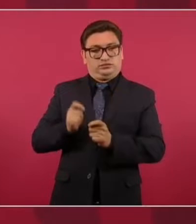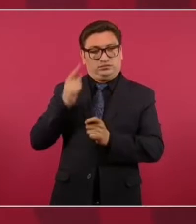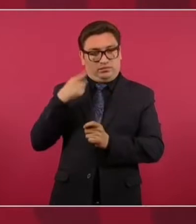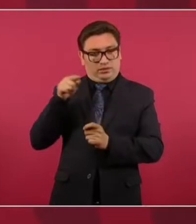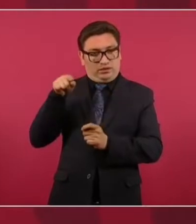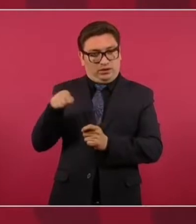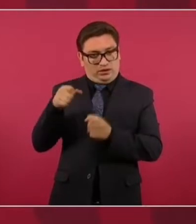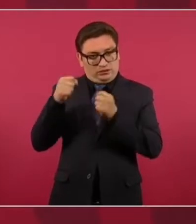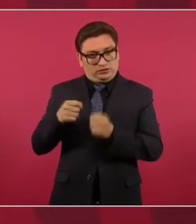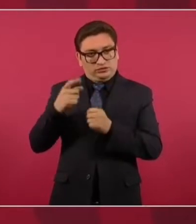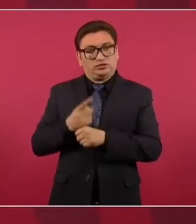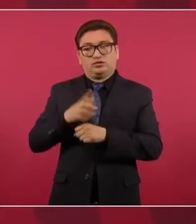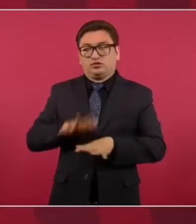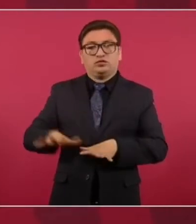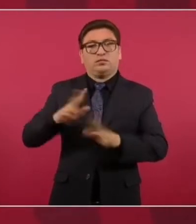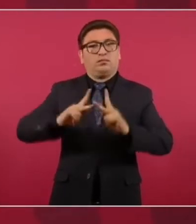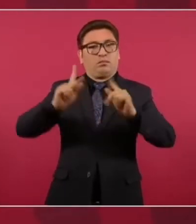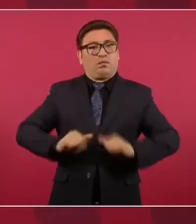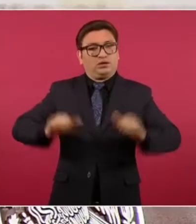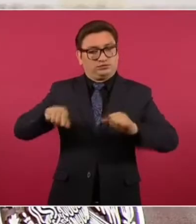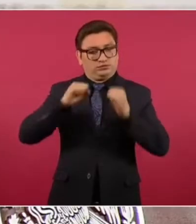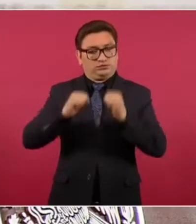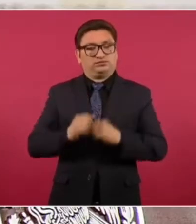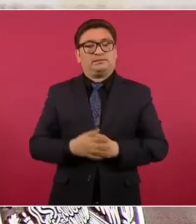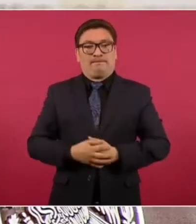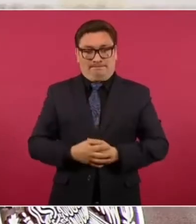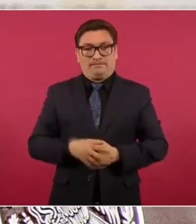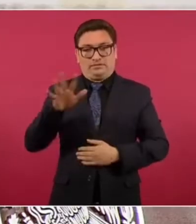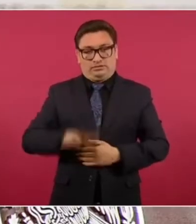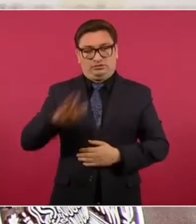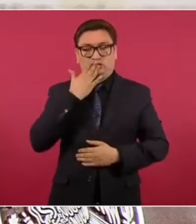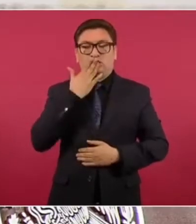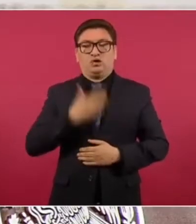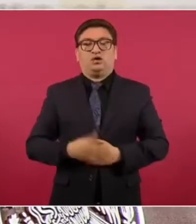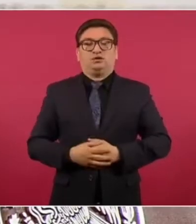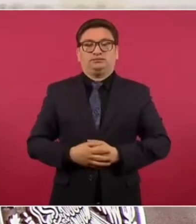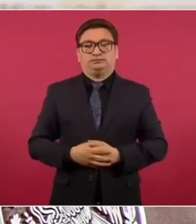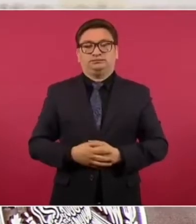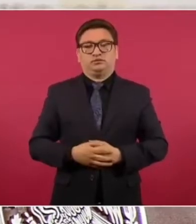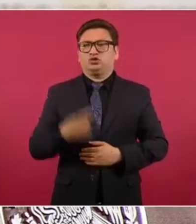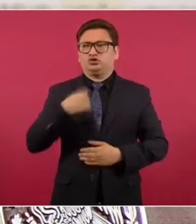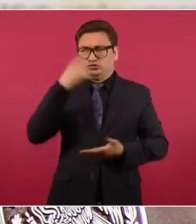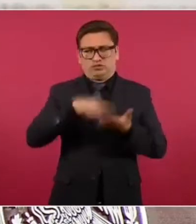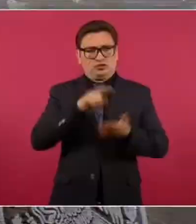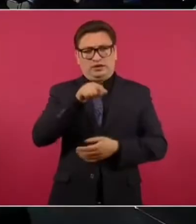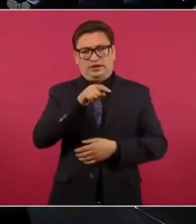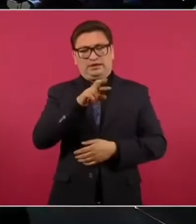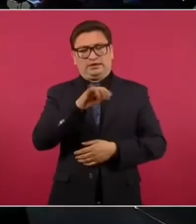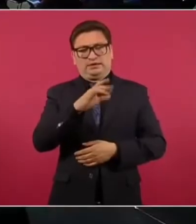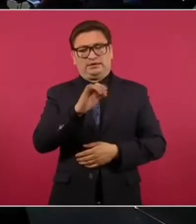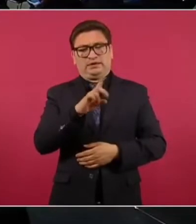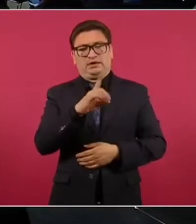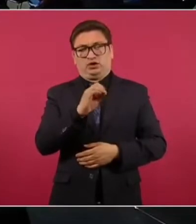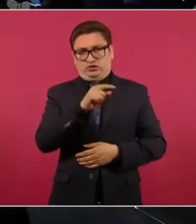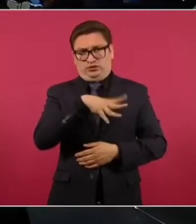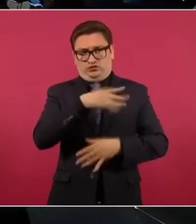para garantizar la paz, la tranquilidad en Sonora. Yo creo que Ricardo tiene